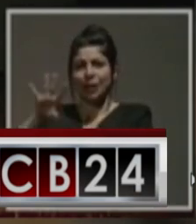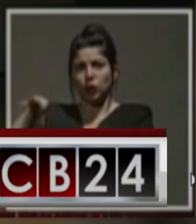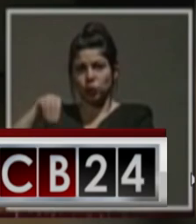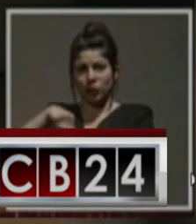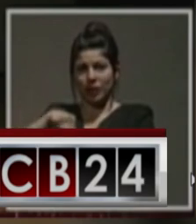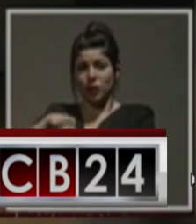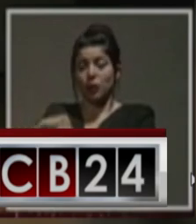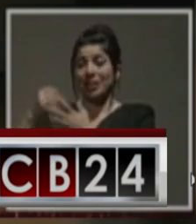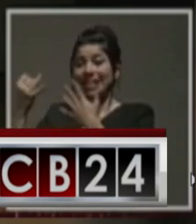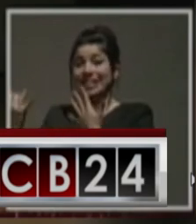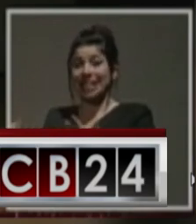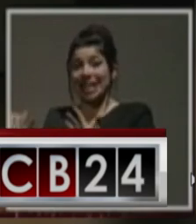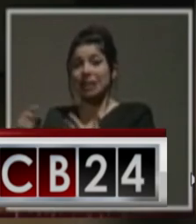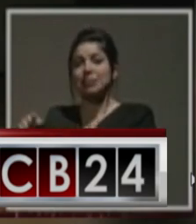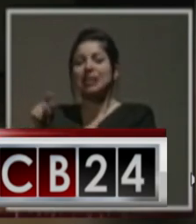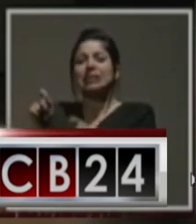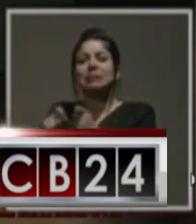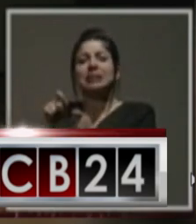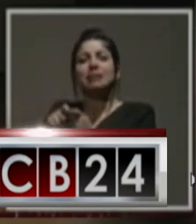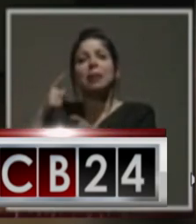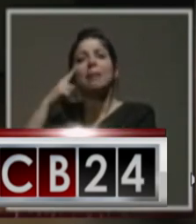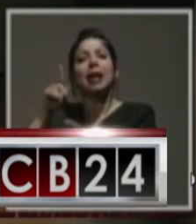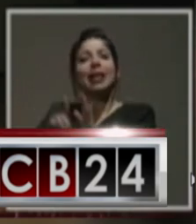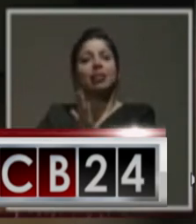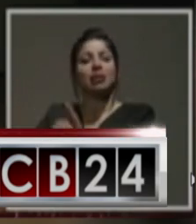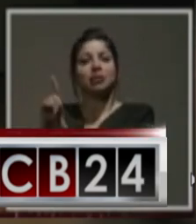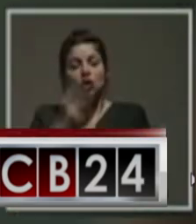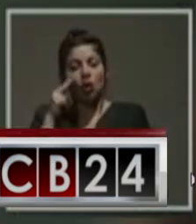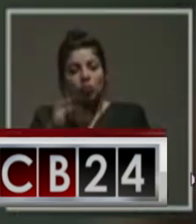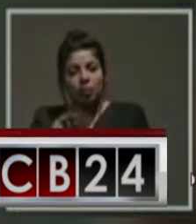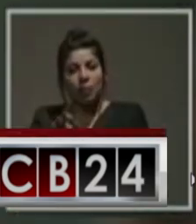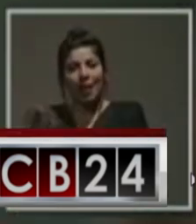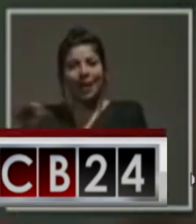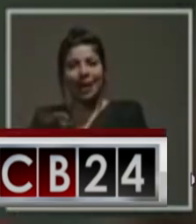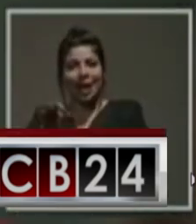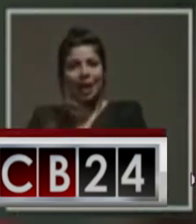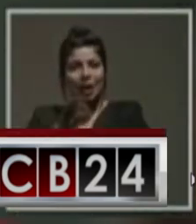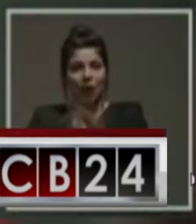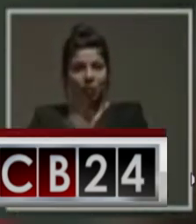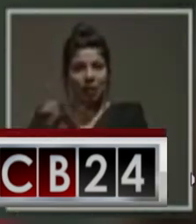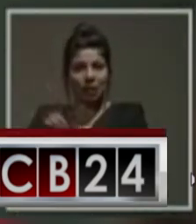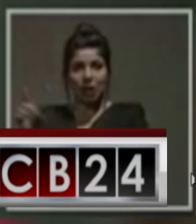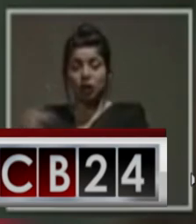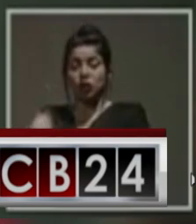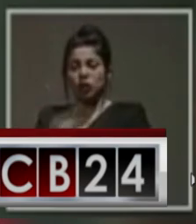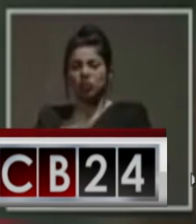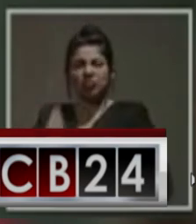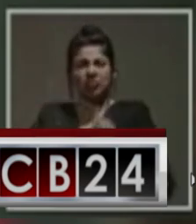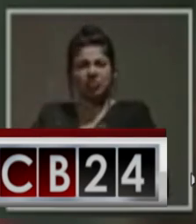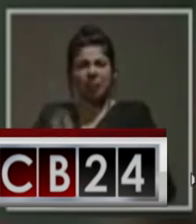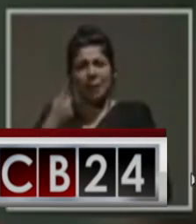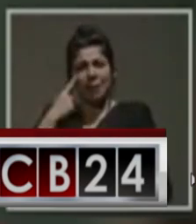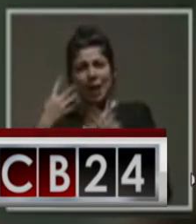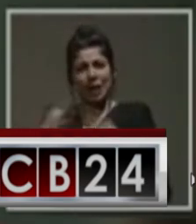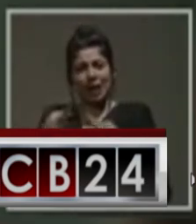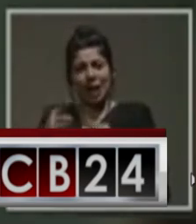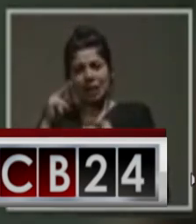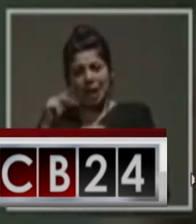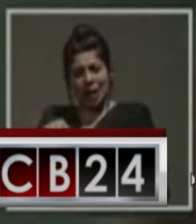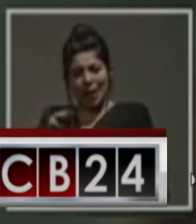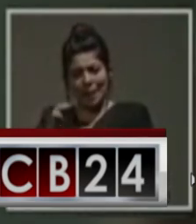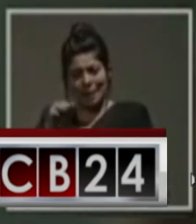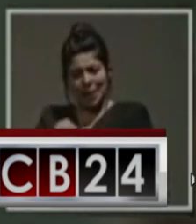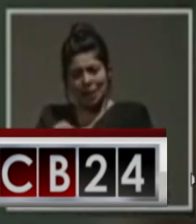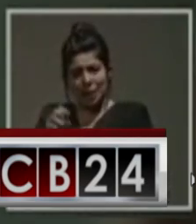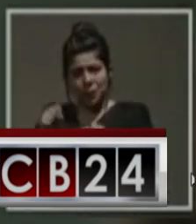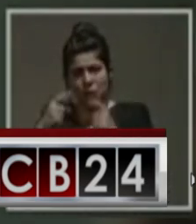una séptima es específica para el desarrollo regional. Nosotros lo que decimos para tratar de mover esta meta y que lo vamos a